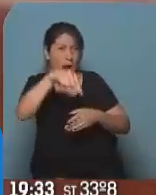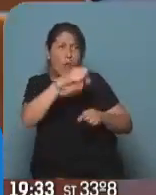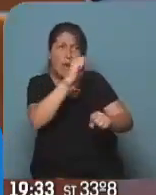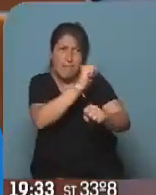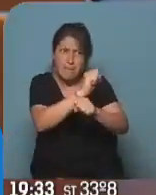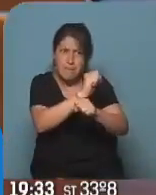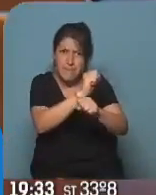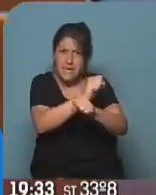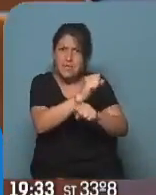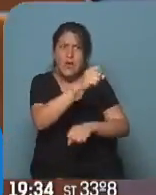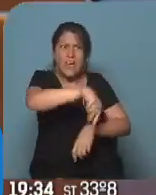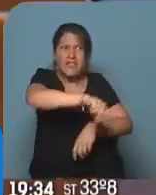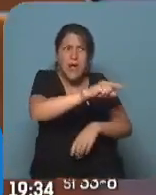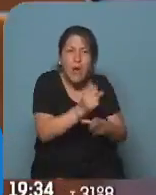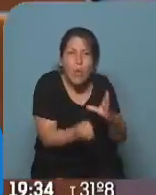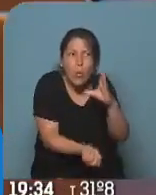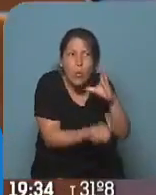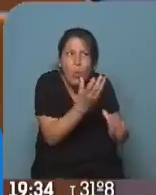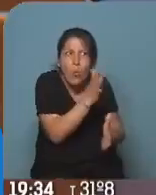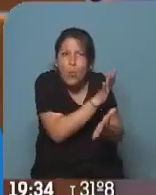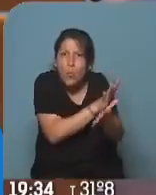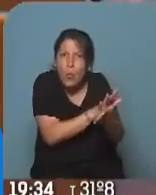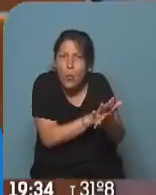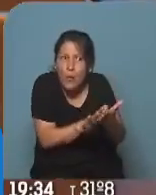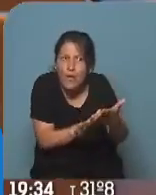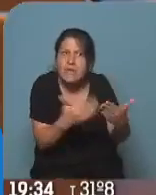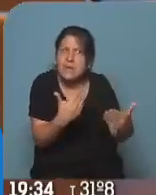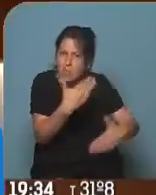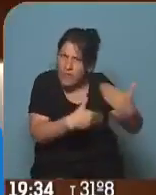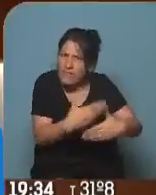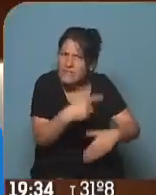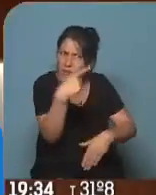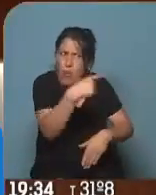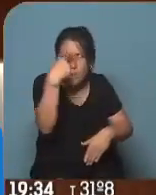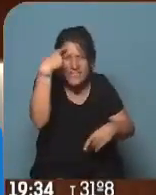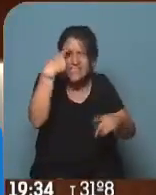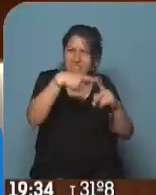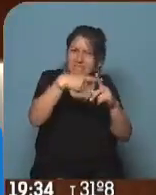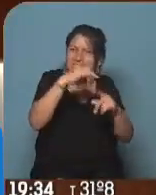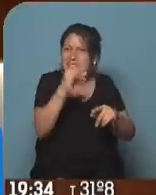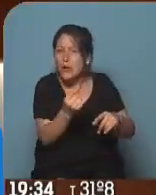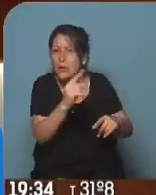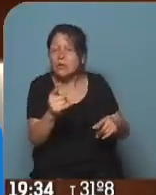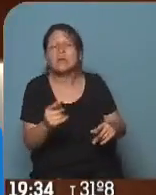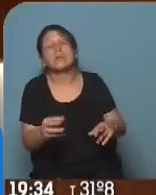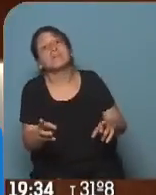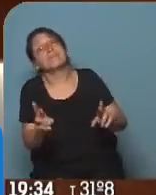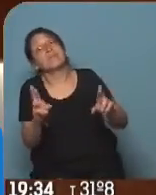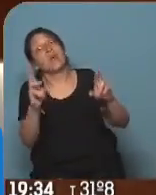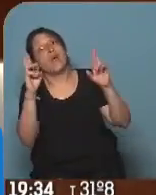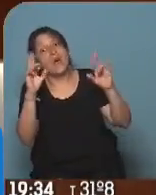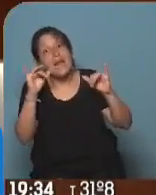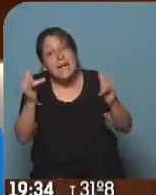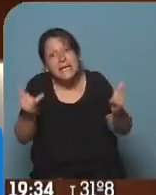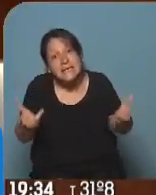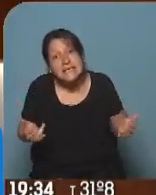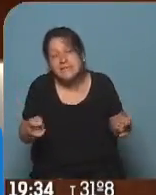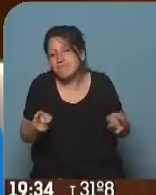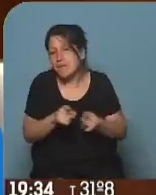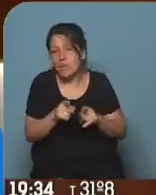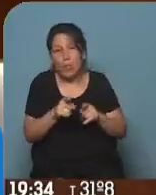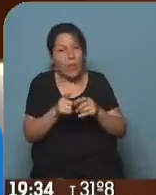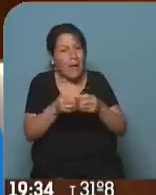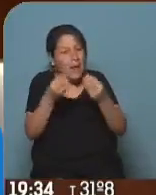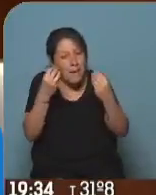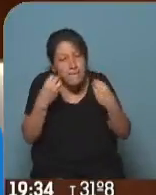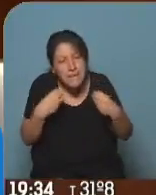Con estas revelaciones, ¿se va a poder avanzar? ¿Es optimista o no? Bueno, esperemos que sí, pero hemos iniciado